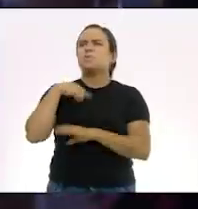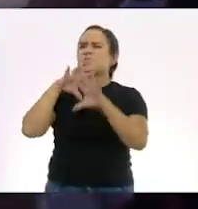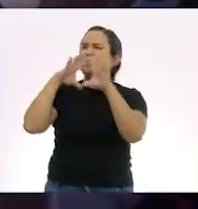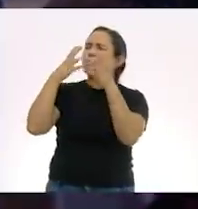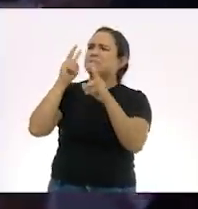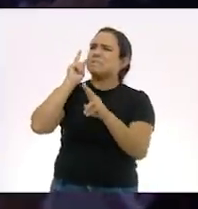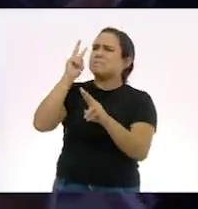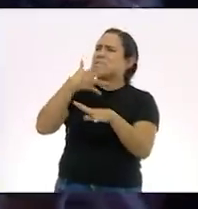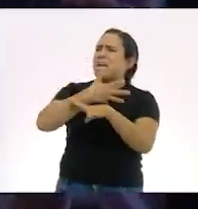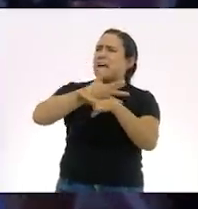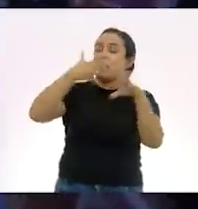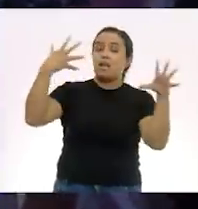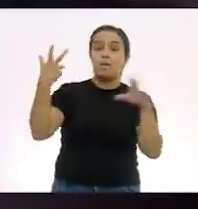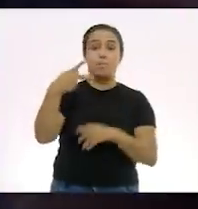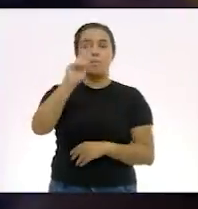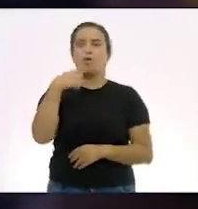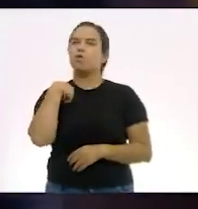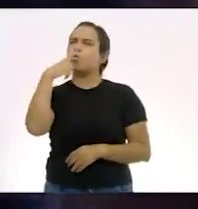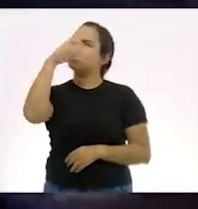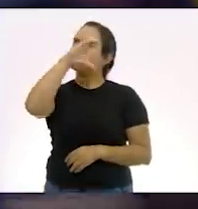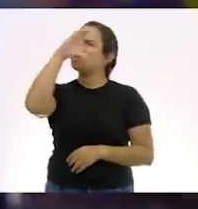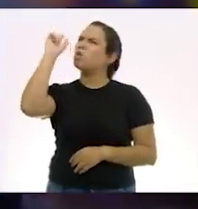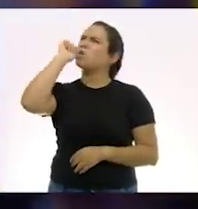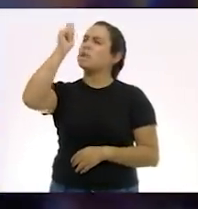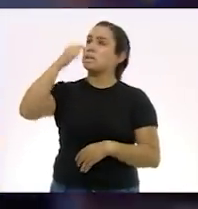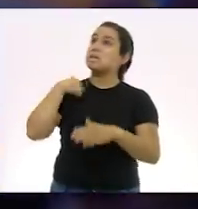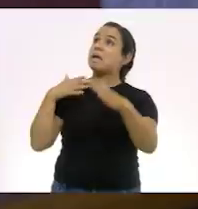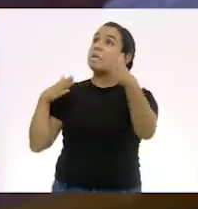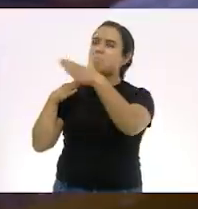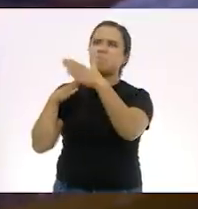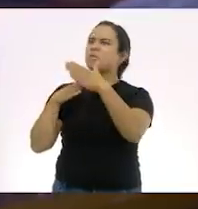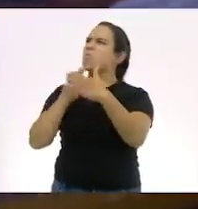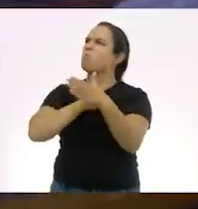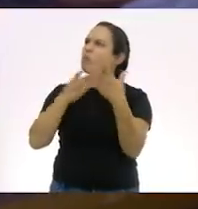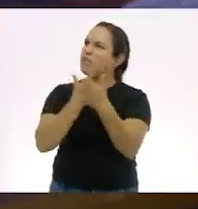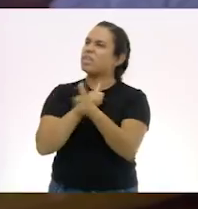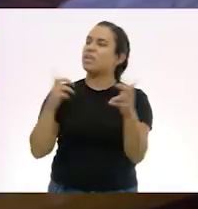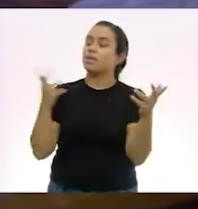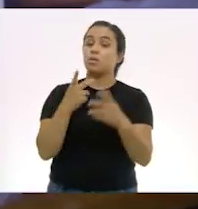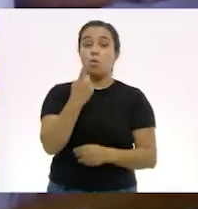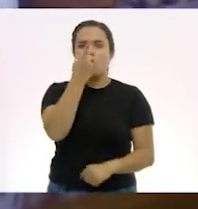Si necesitas ayuda para resolver tus dudas, contáctanos.